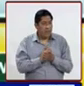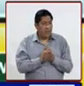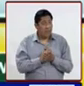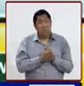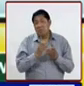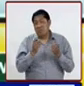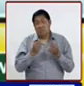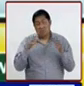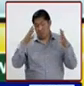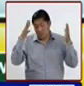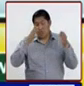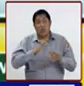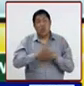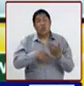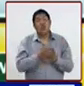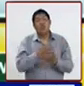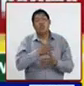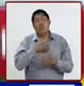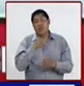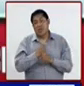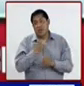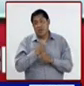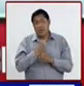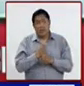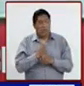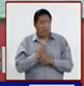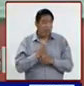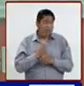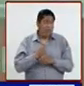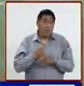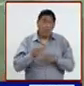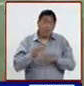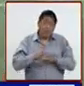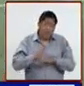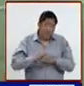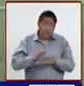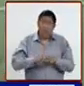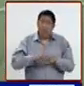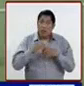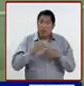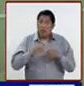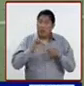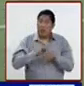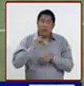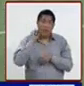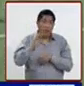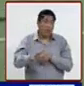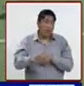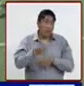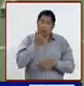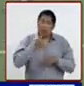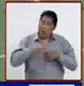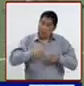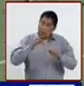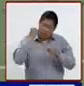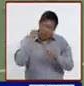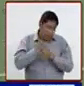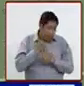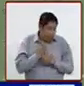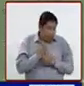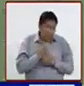una recompensa, ¿no? Para todo mi trabajo que vengo haciendo. Y bueno, el consejo que le daría es continuar